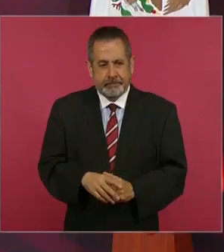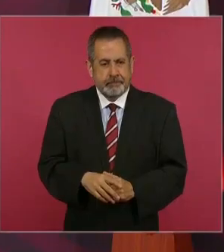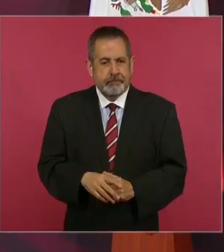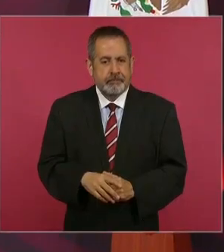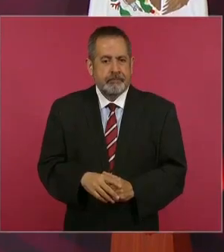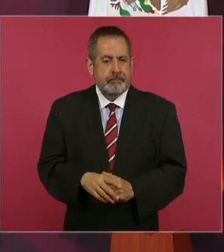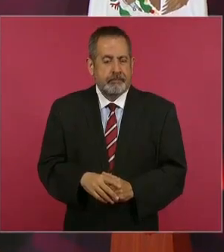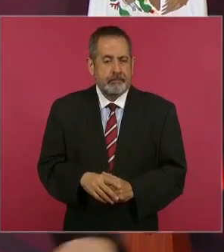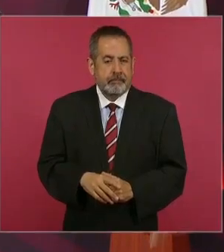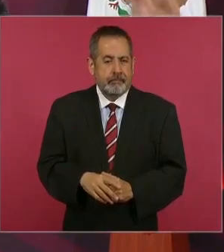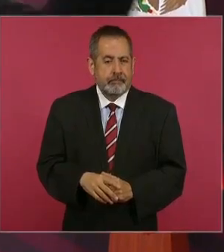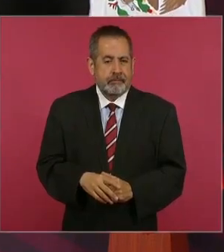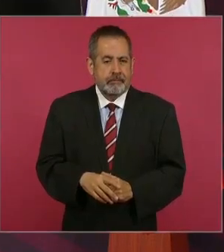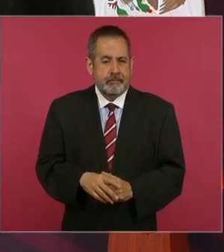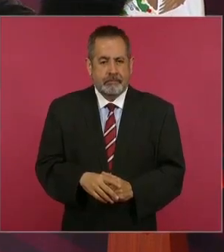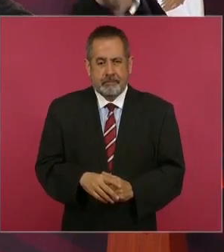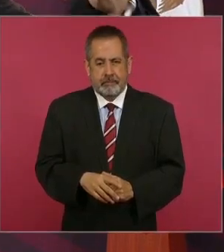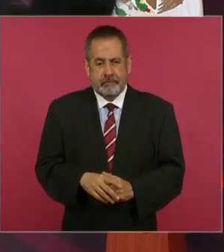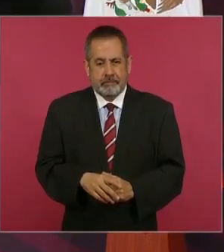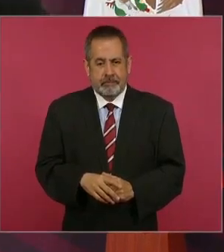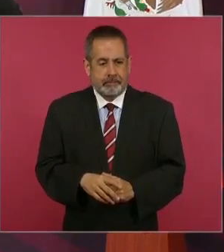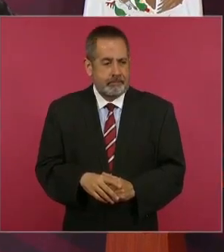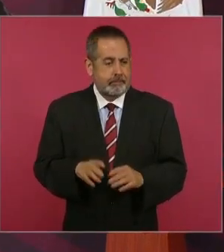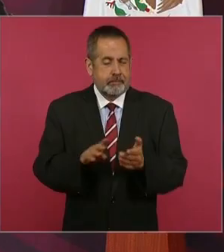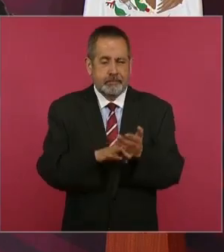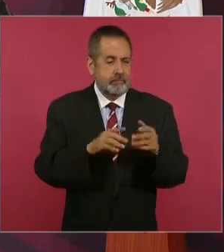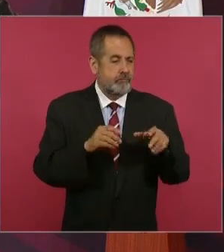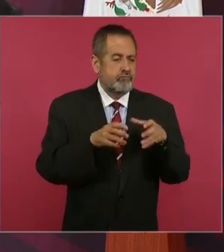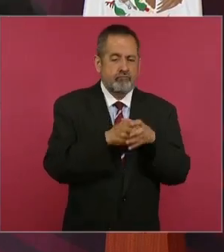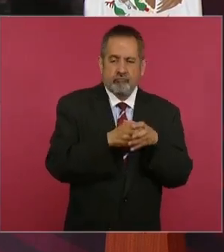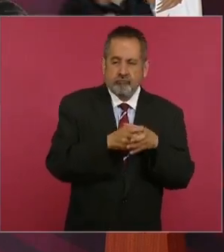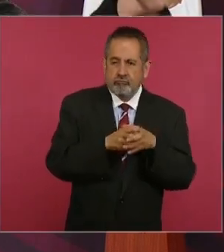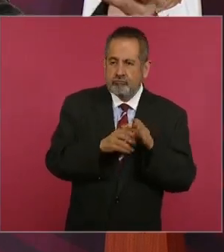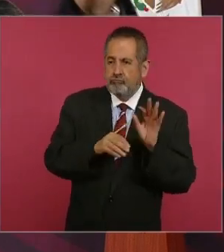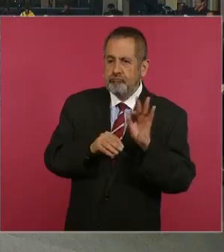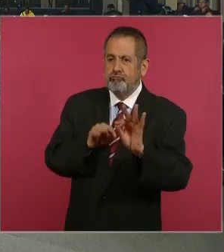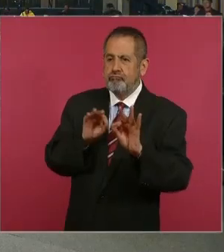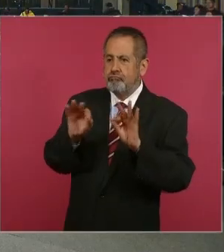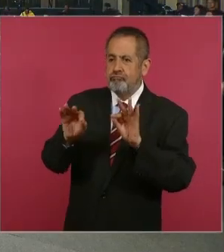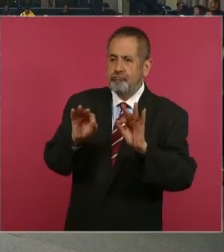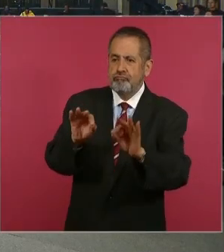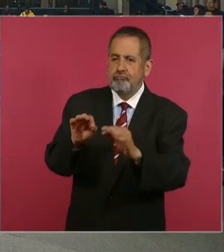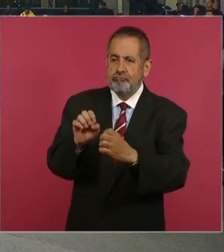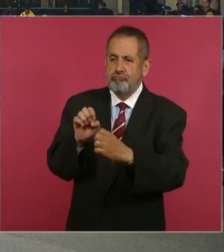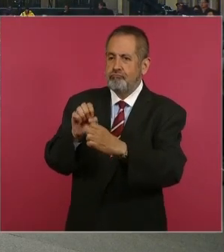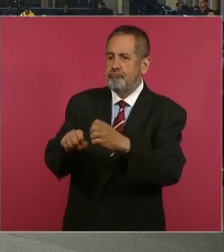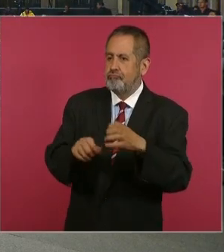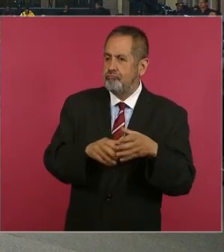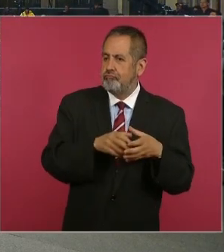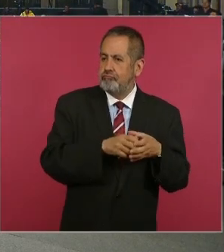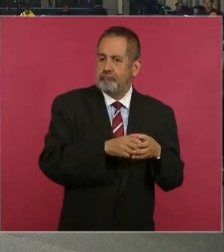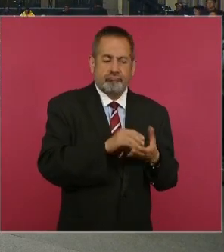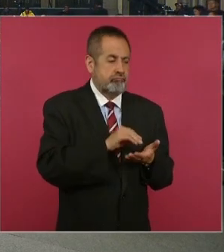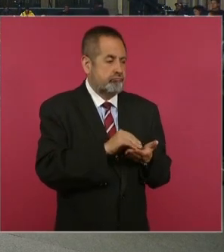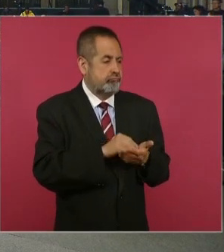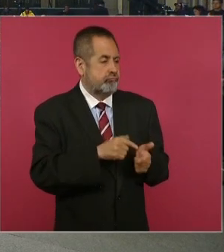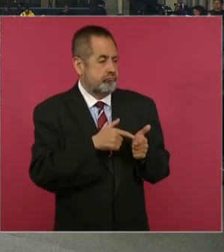parte de El sostener este